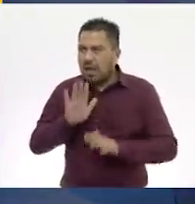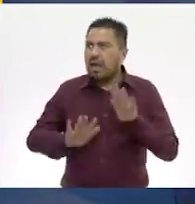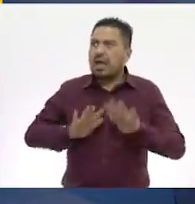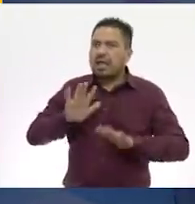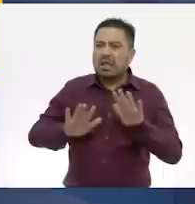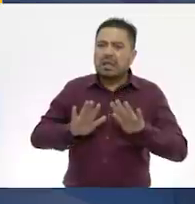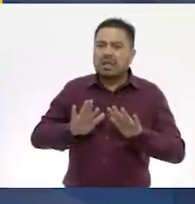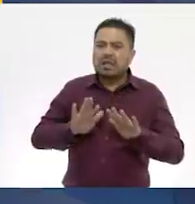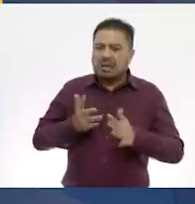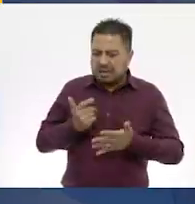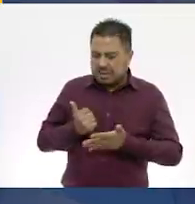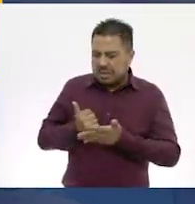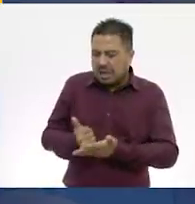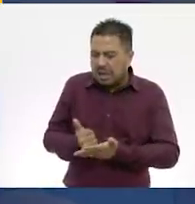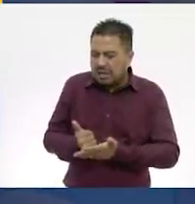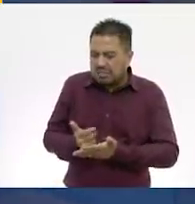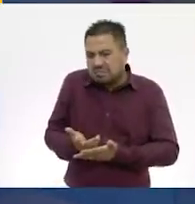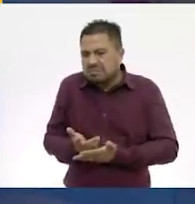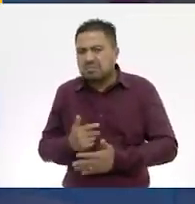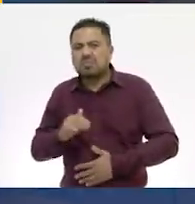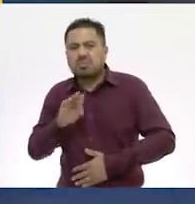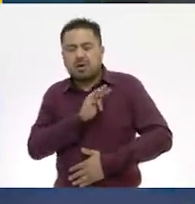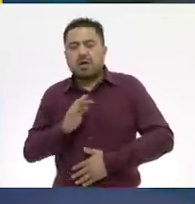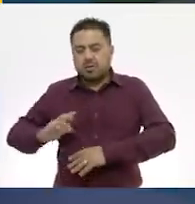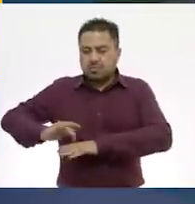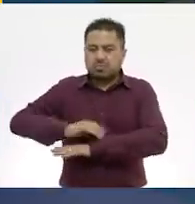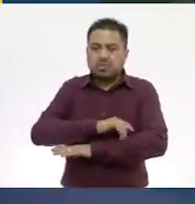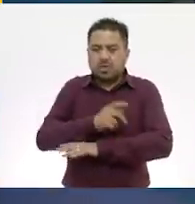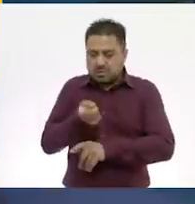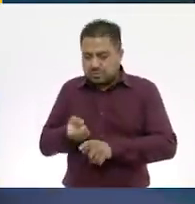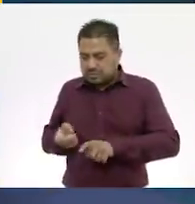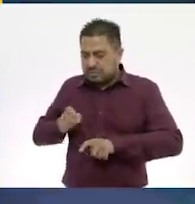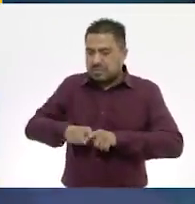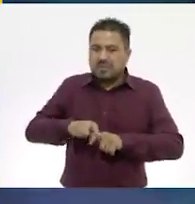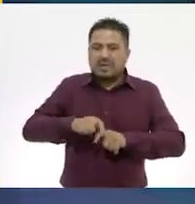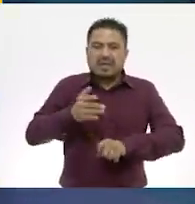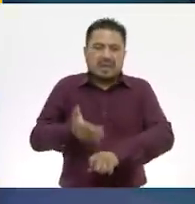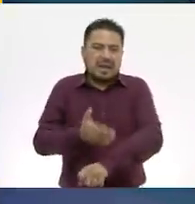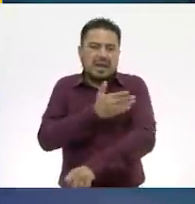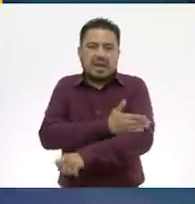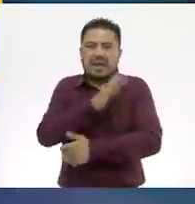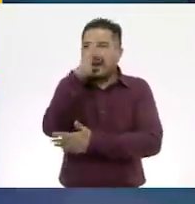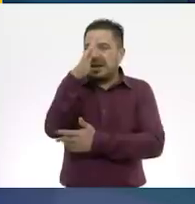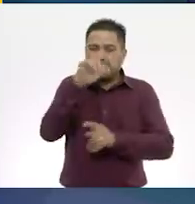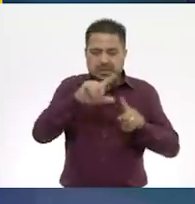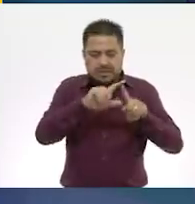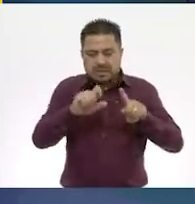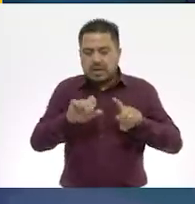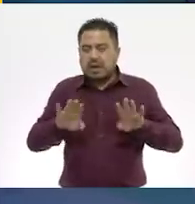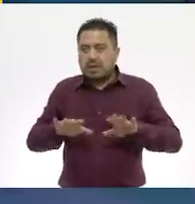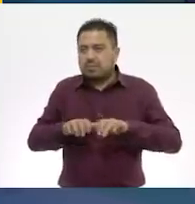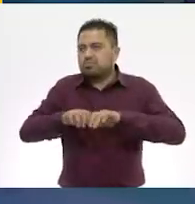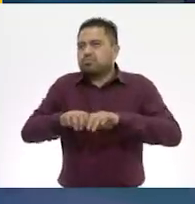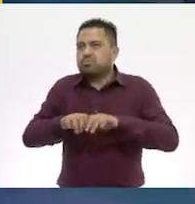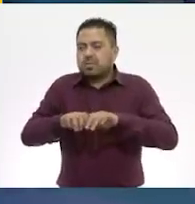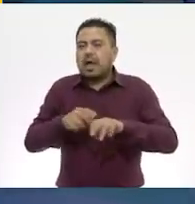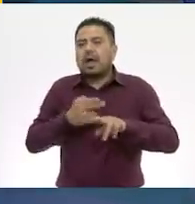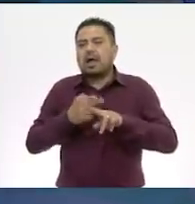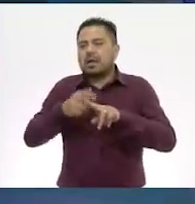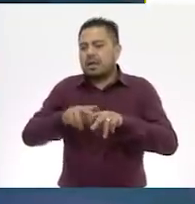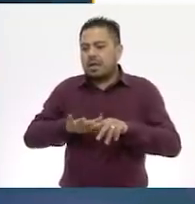y una ayuda no está de más. La hormiga subió a la rama y la puso como salvavidas hasta lograr llegar a la